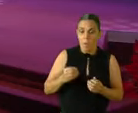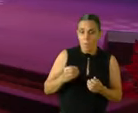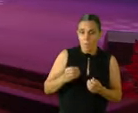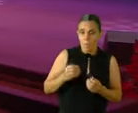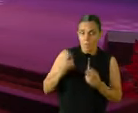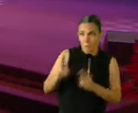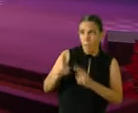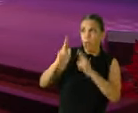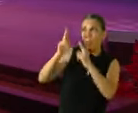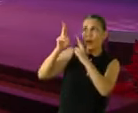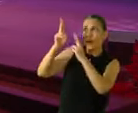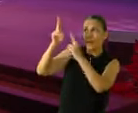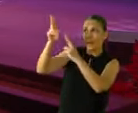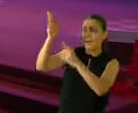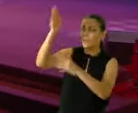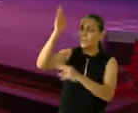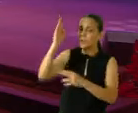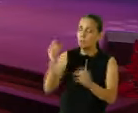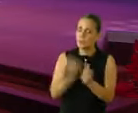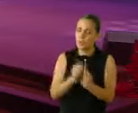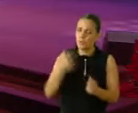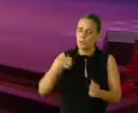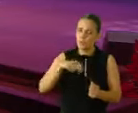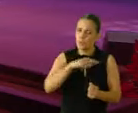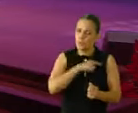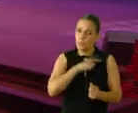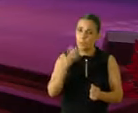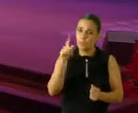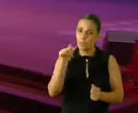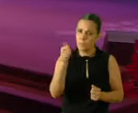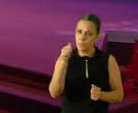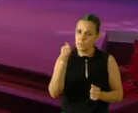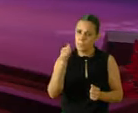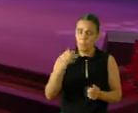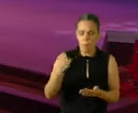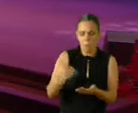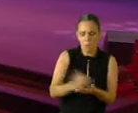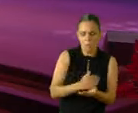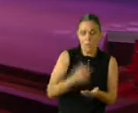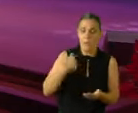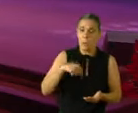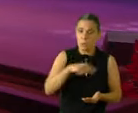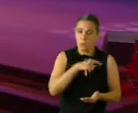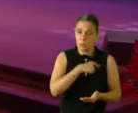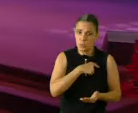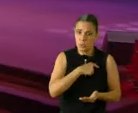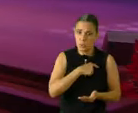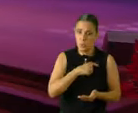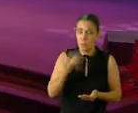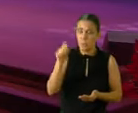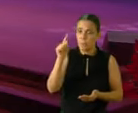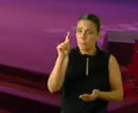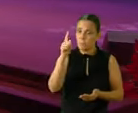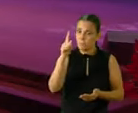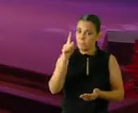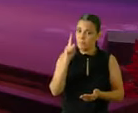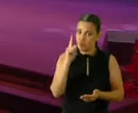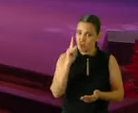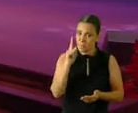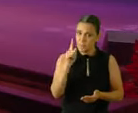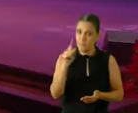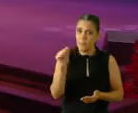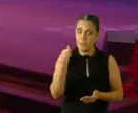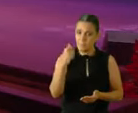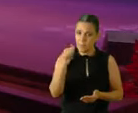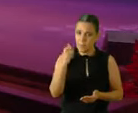nuestros diezmos y nuestras ofrendas. Nosotros diezmamos de lo que hemos recibido. Como dice la palabra, le damos la